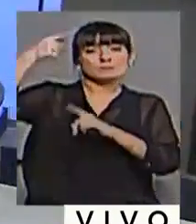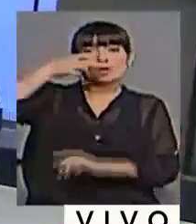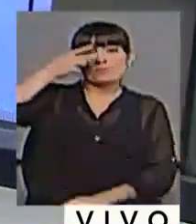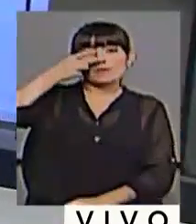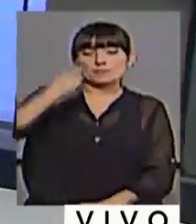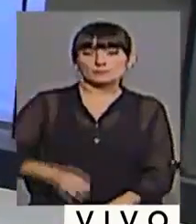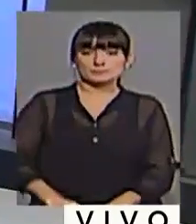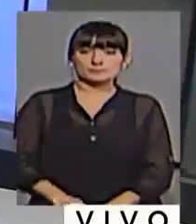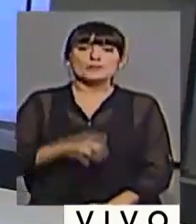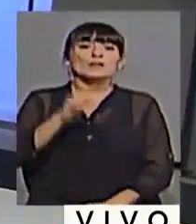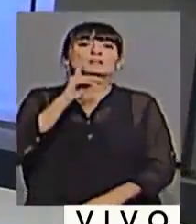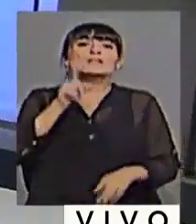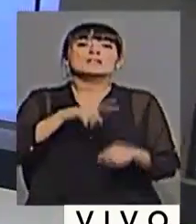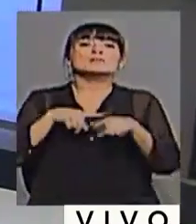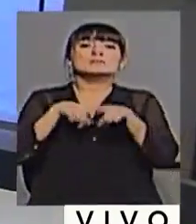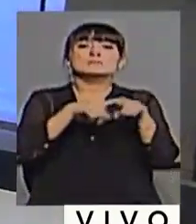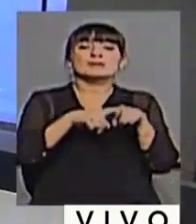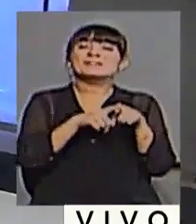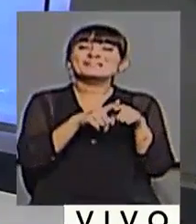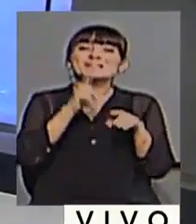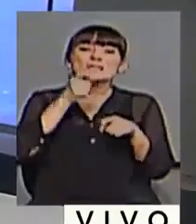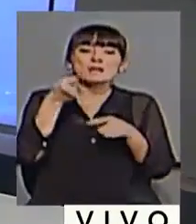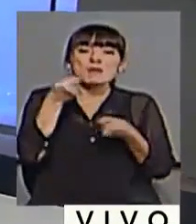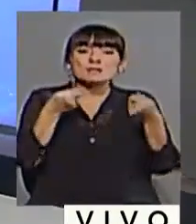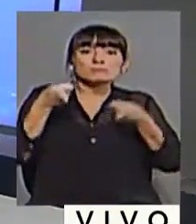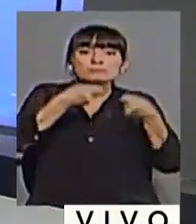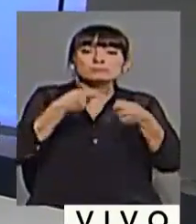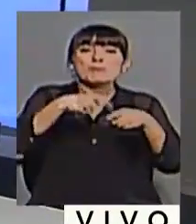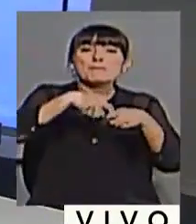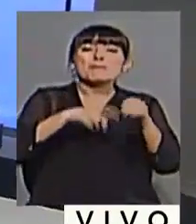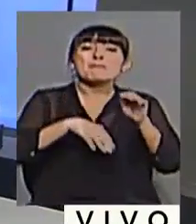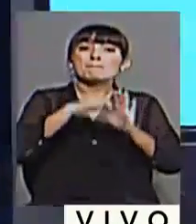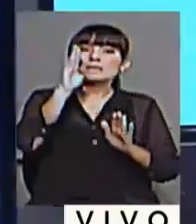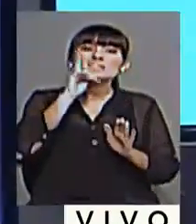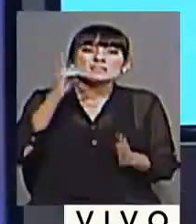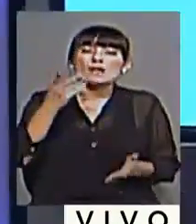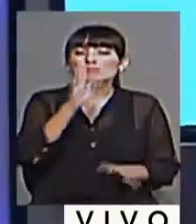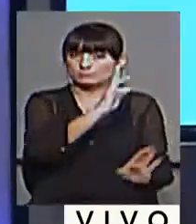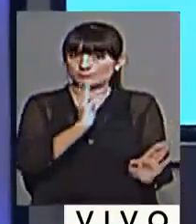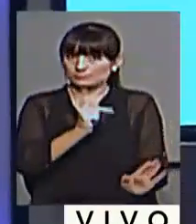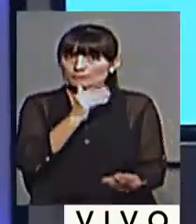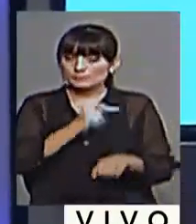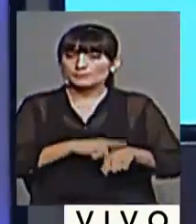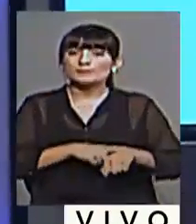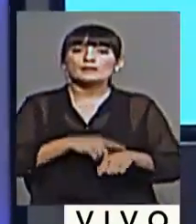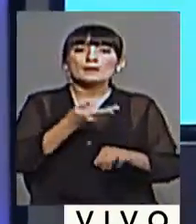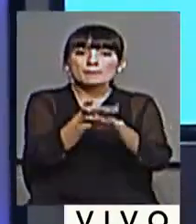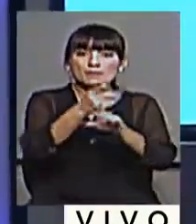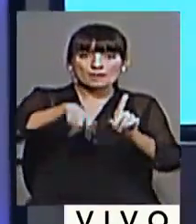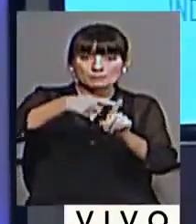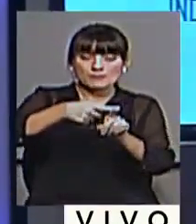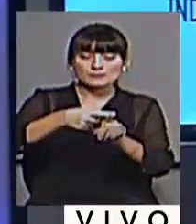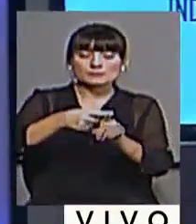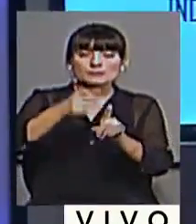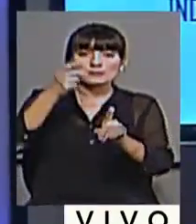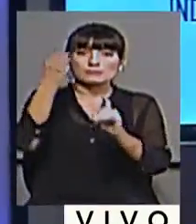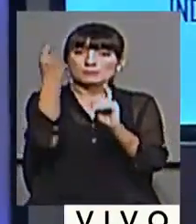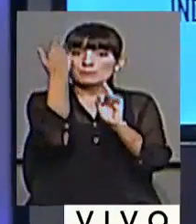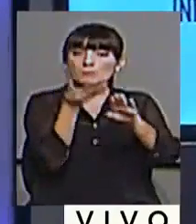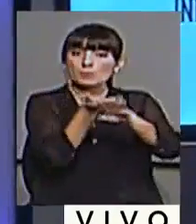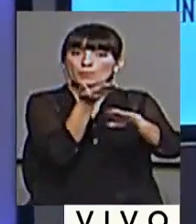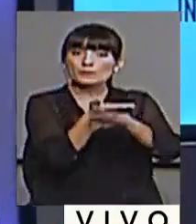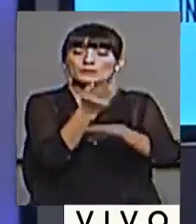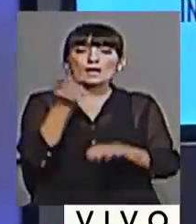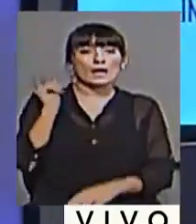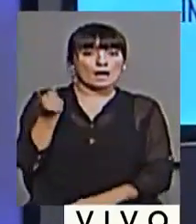del socio, ¿quién es el accionista mayoritario? No, no me conteste porque nos queda tiempo. Y les pido además que revisemos las propuestas que nos ha dejado el presidente